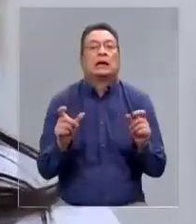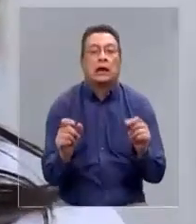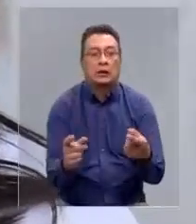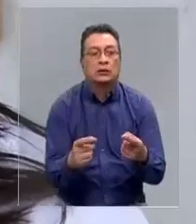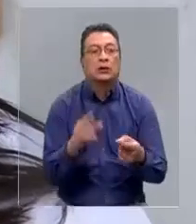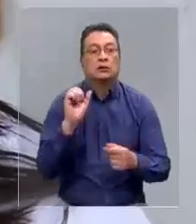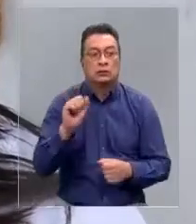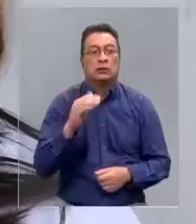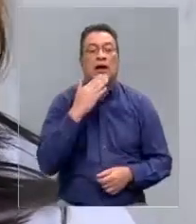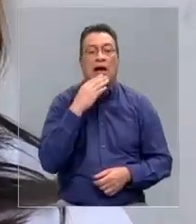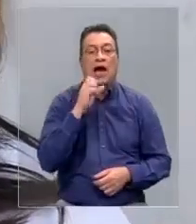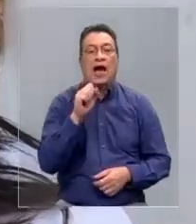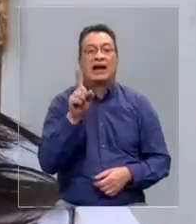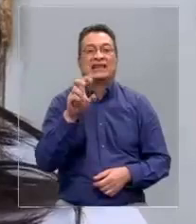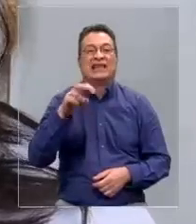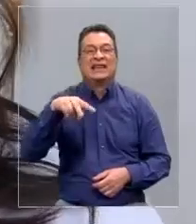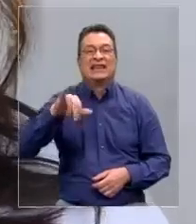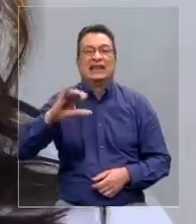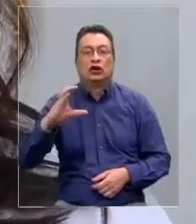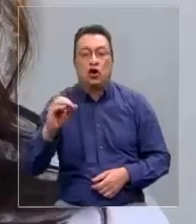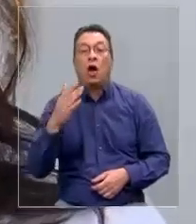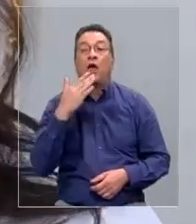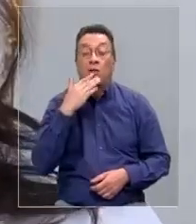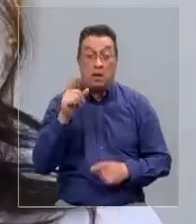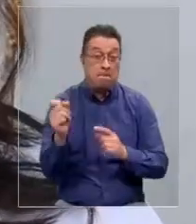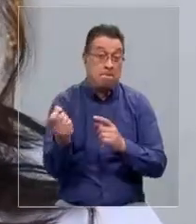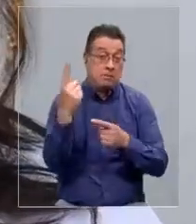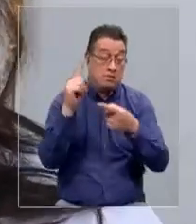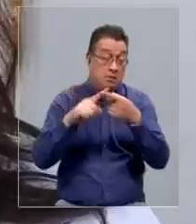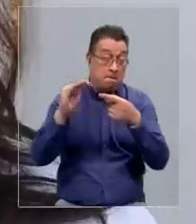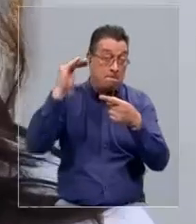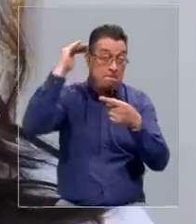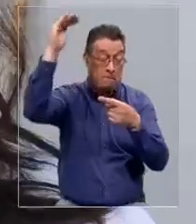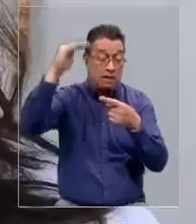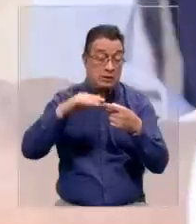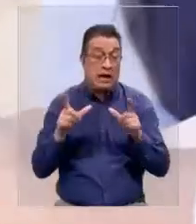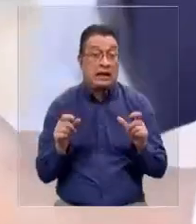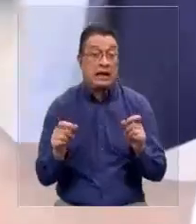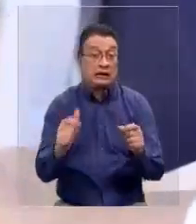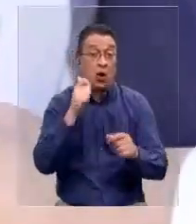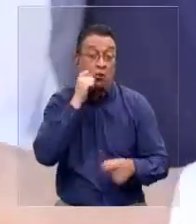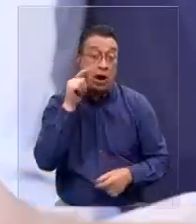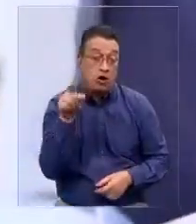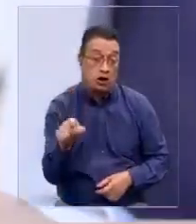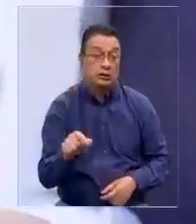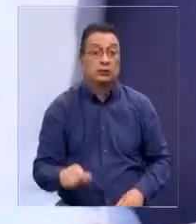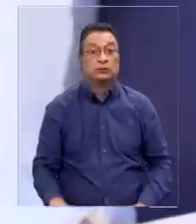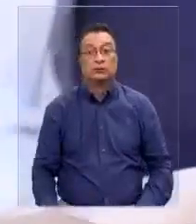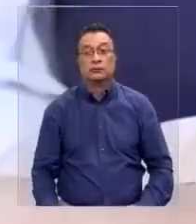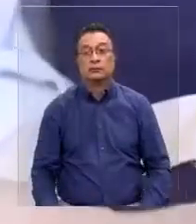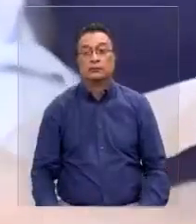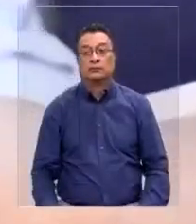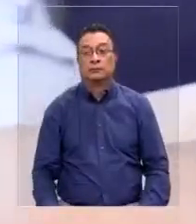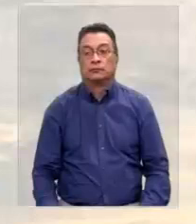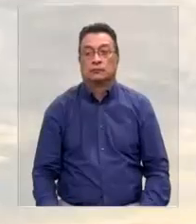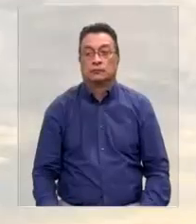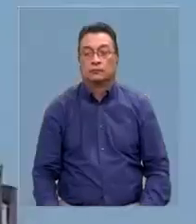encontramos arsénico, que es uno de los primeros metales, ¿cierto?, cancerígeno humano.